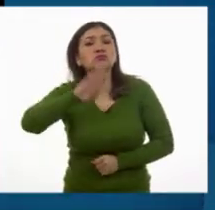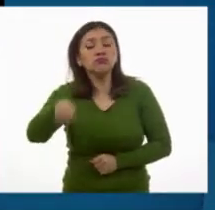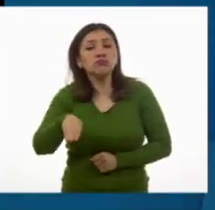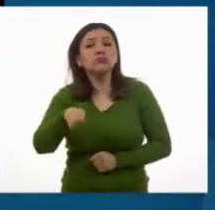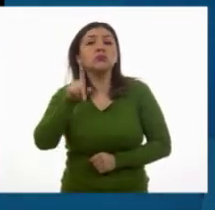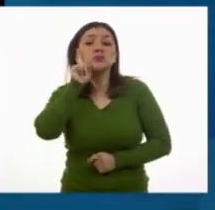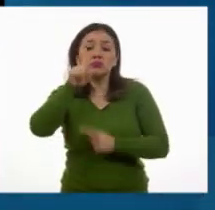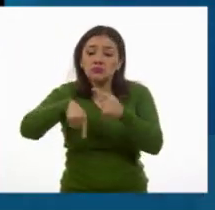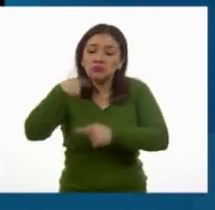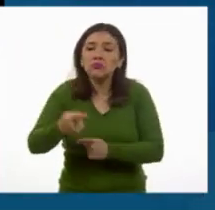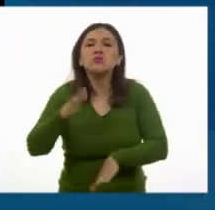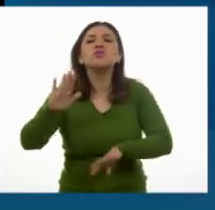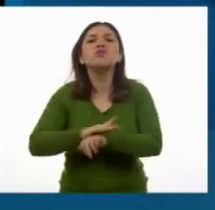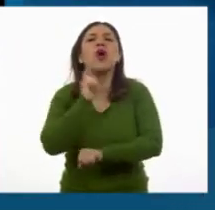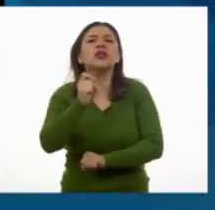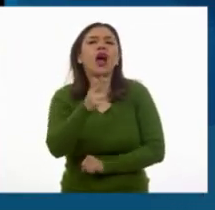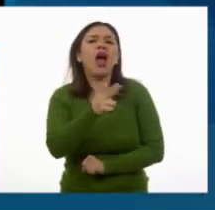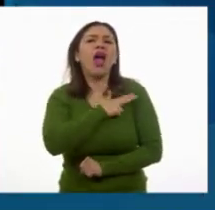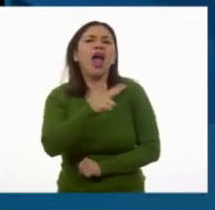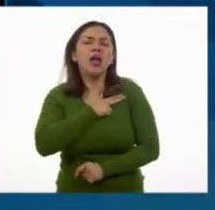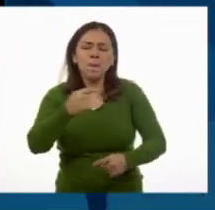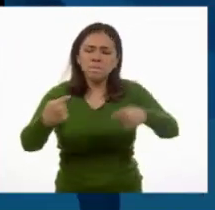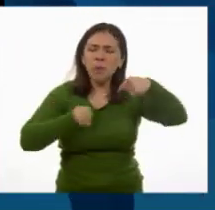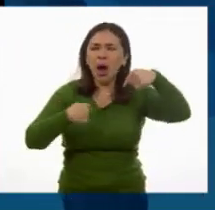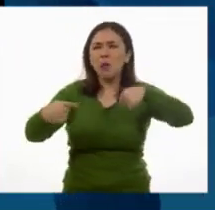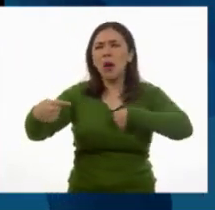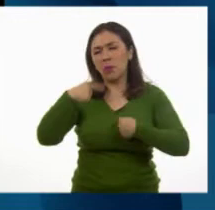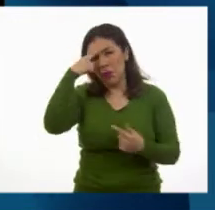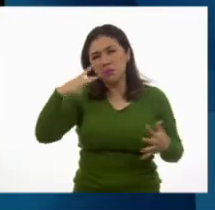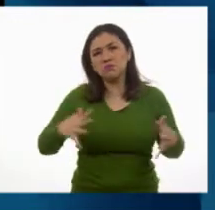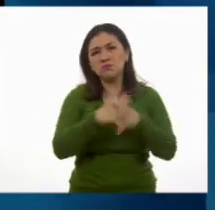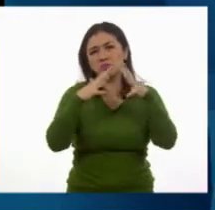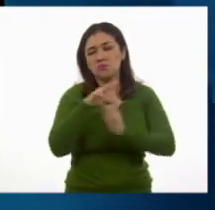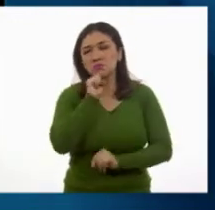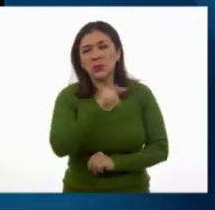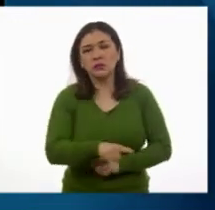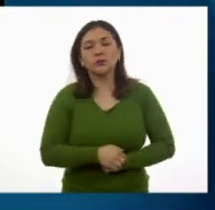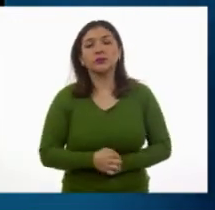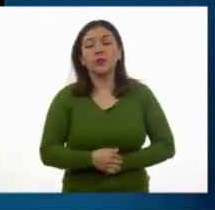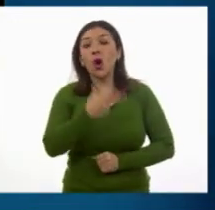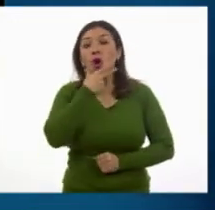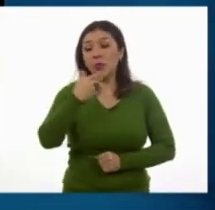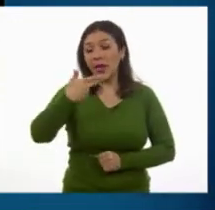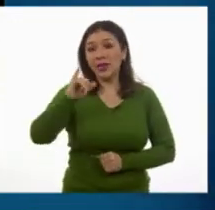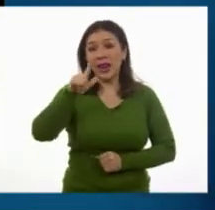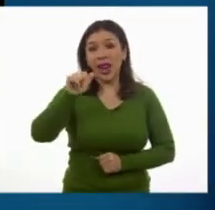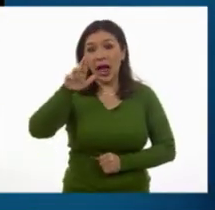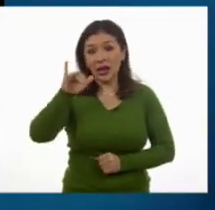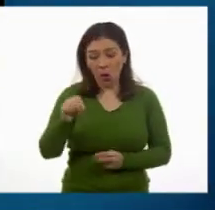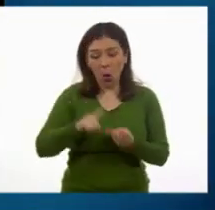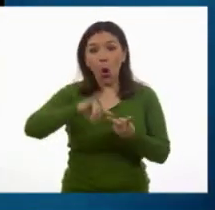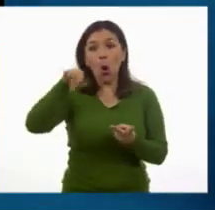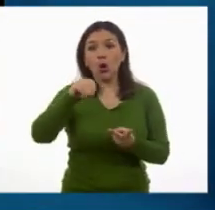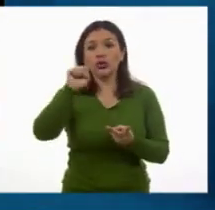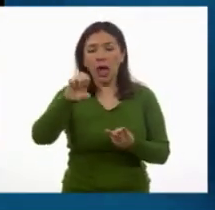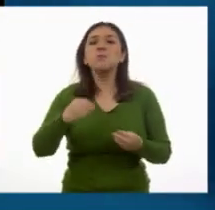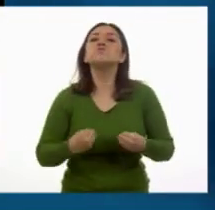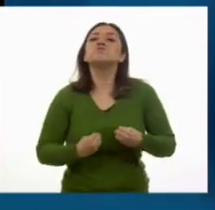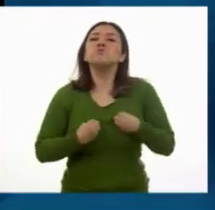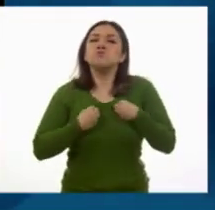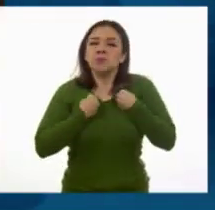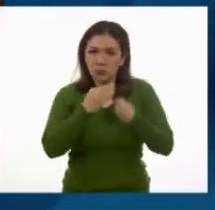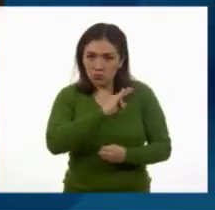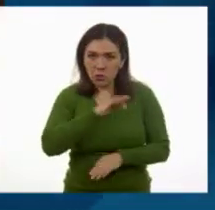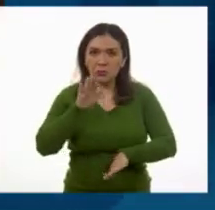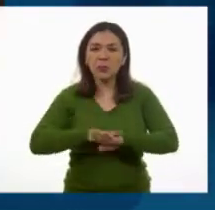día siguiente a consecuencia de las heridas que recibió en dicho combate. Hilario Pérez y José Arias sobrevivieron a la